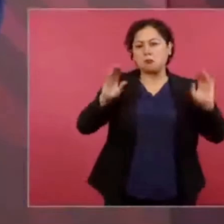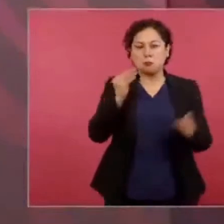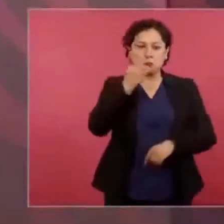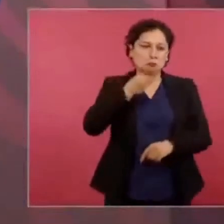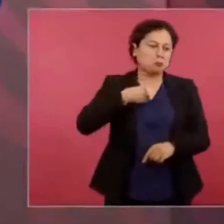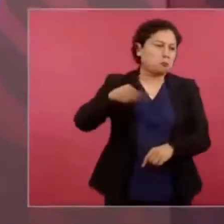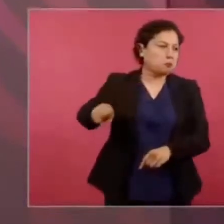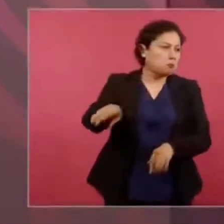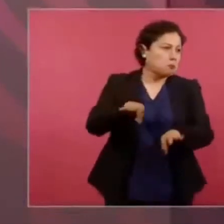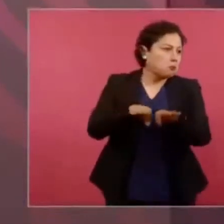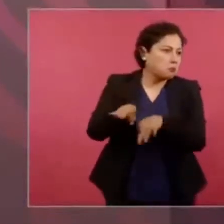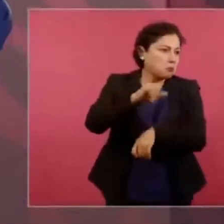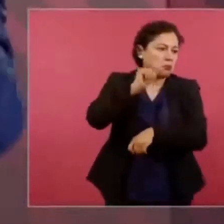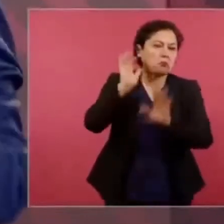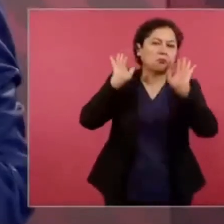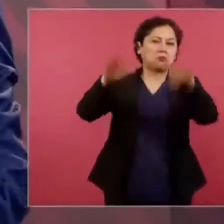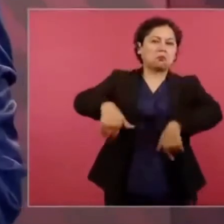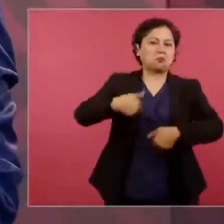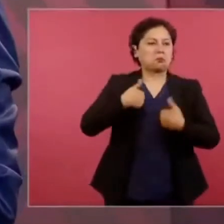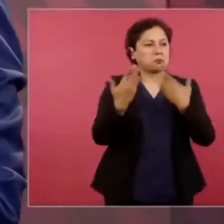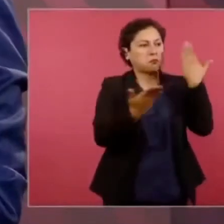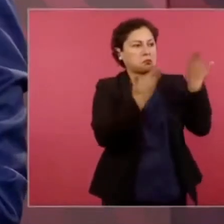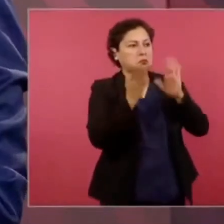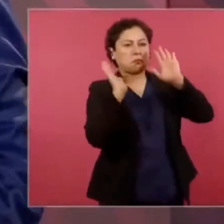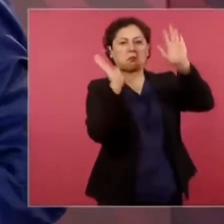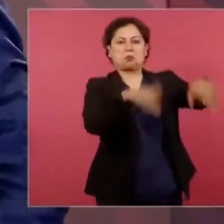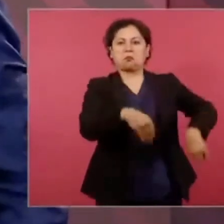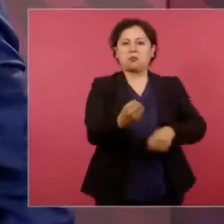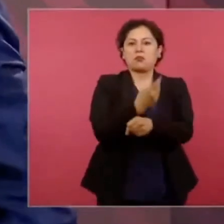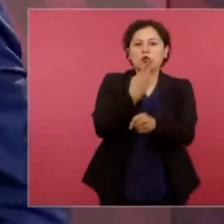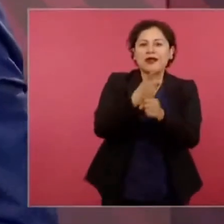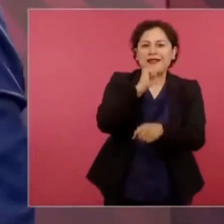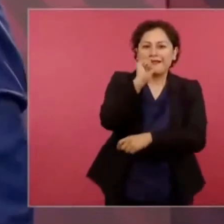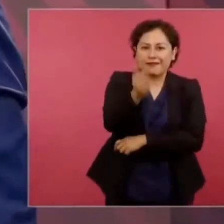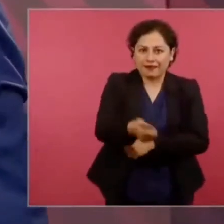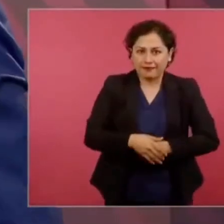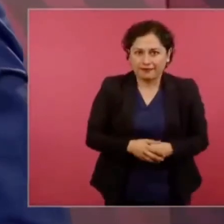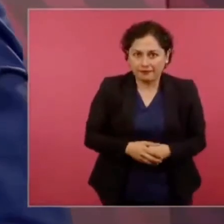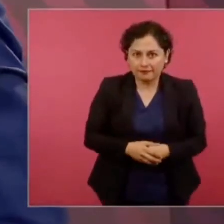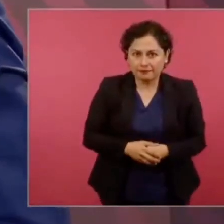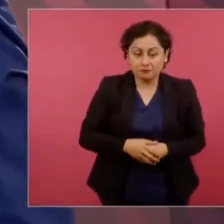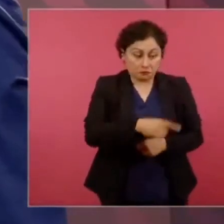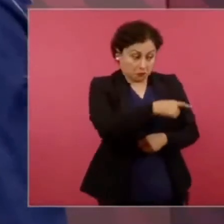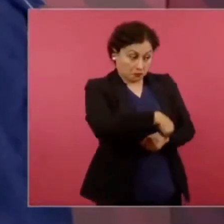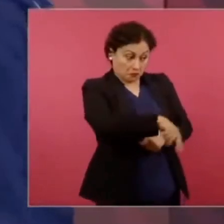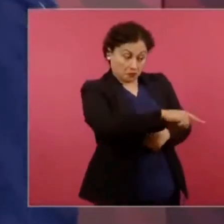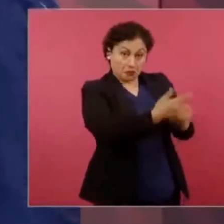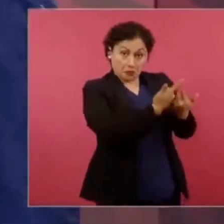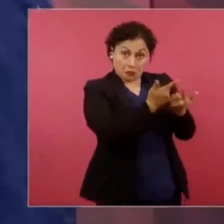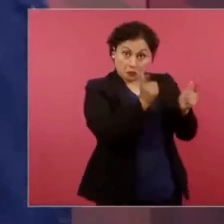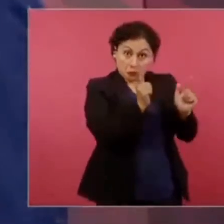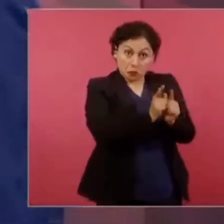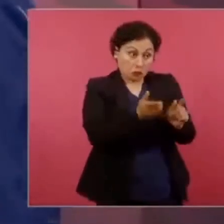cómo se dedicaban a robar y a saquear. Se abandonó el campo